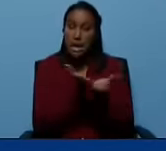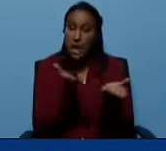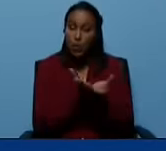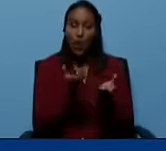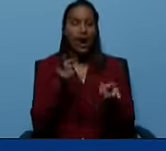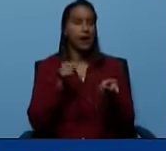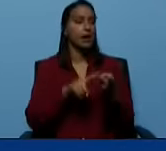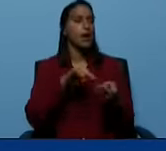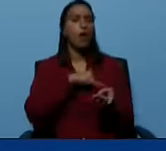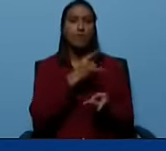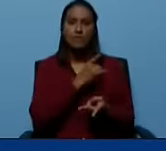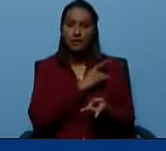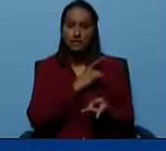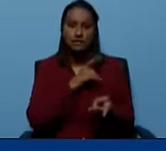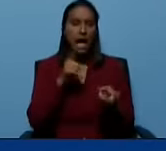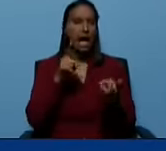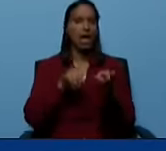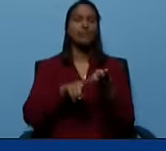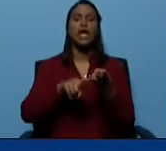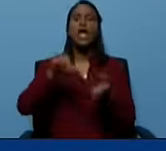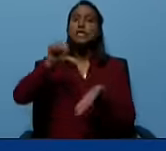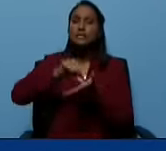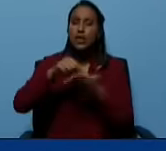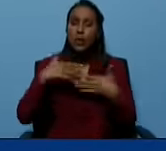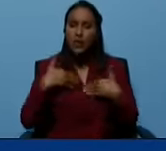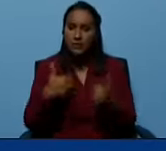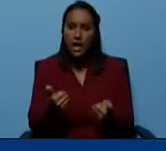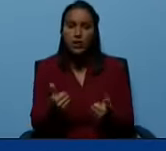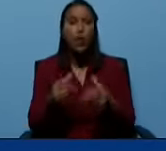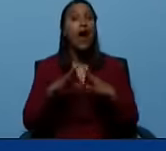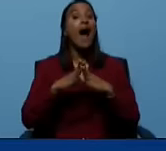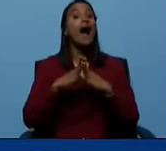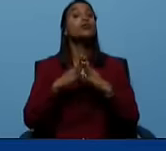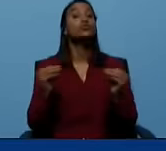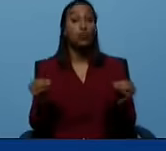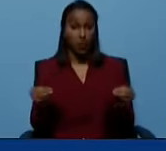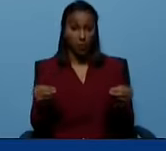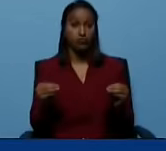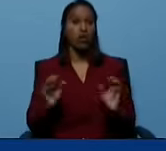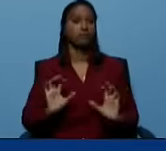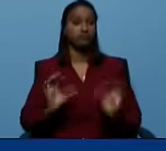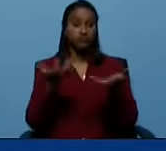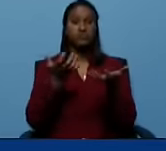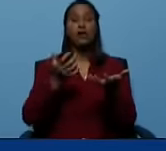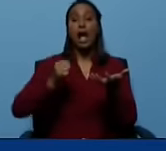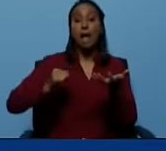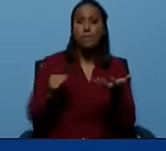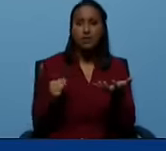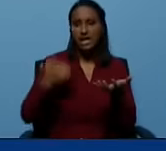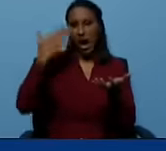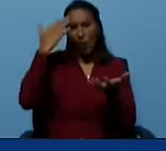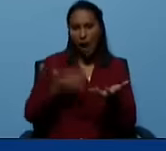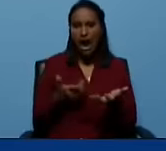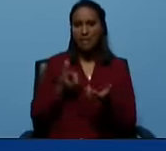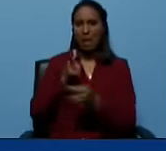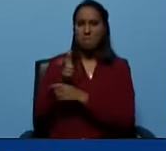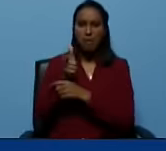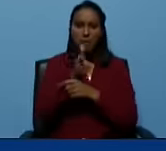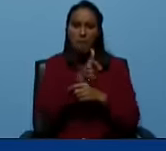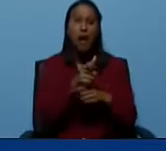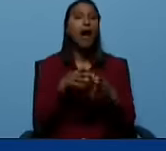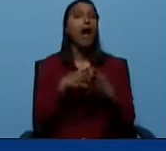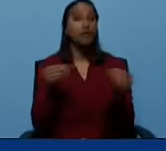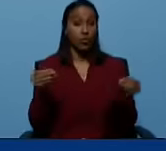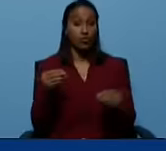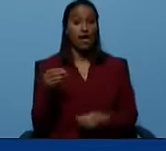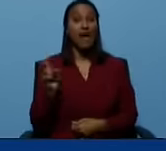universidades, centros de salud y del ataque a bala a civiles, a policías, a guardias nacionales. La gente